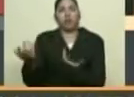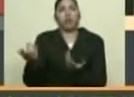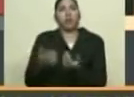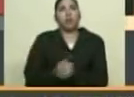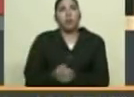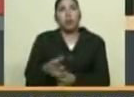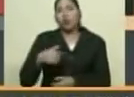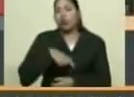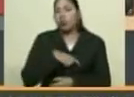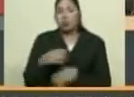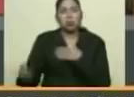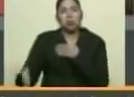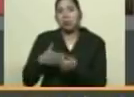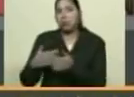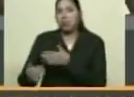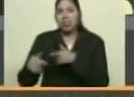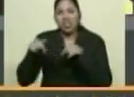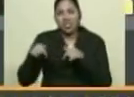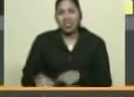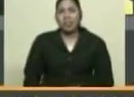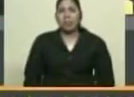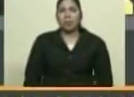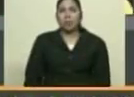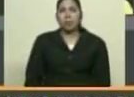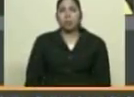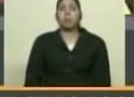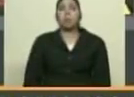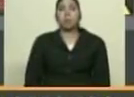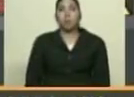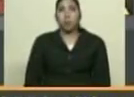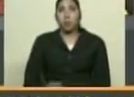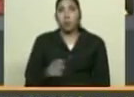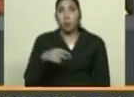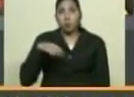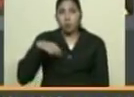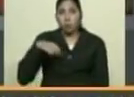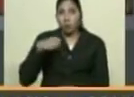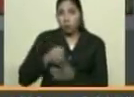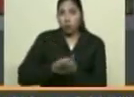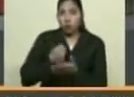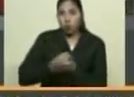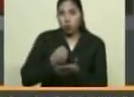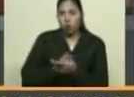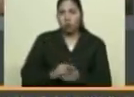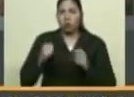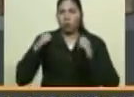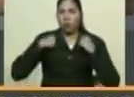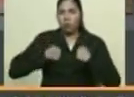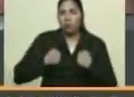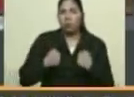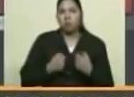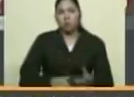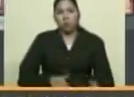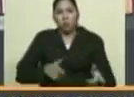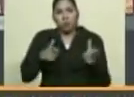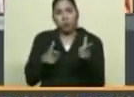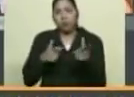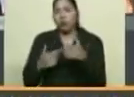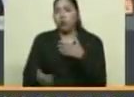Chávez, rodilla en tierra, fusil al hombro, bayoneta calada, con el morral de Chávez en la espalda, para seguir trabajando y seguir